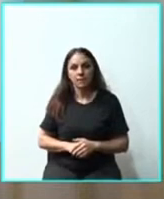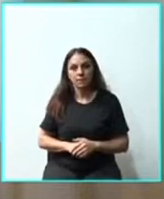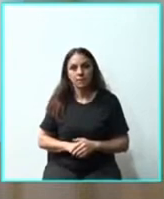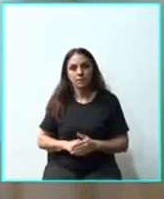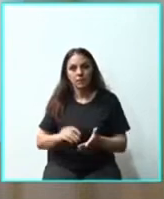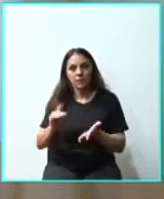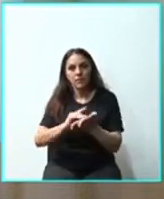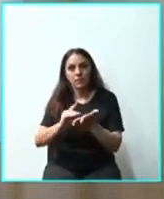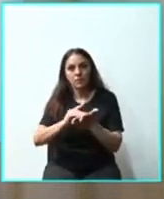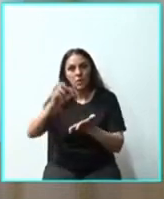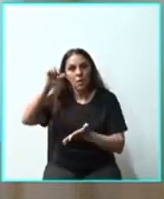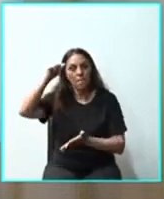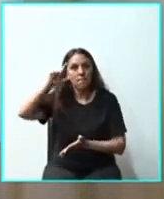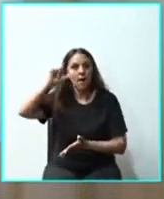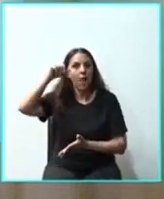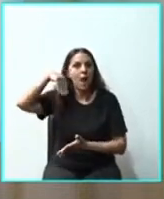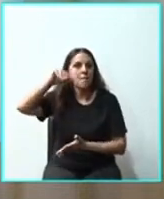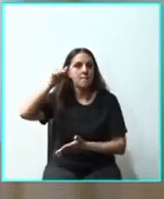Diputado Álvarez Palma.